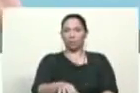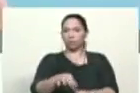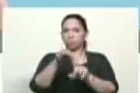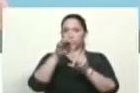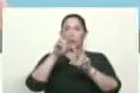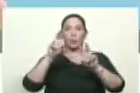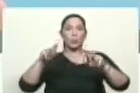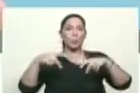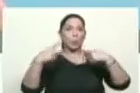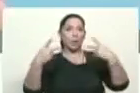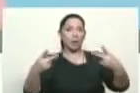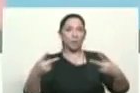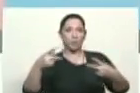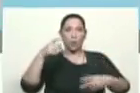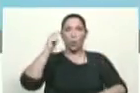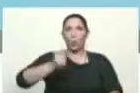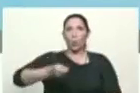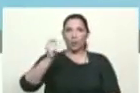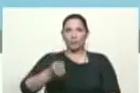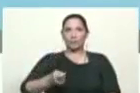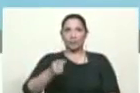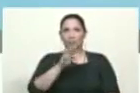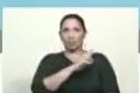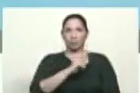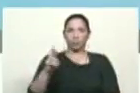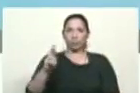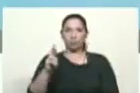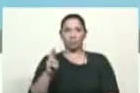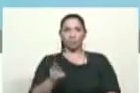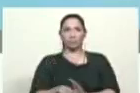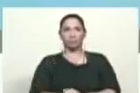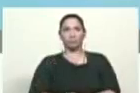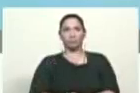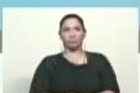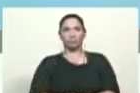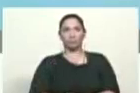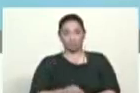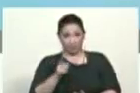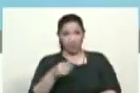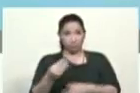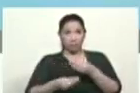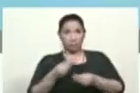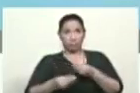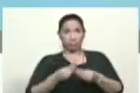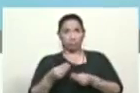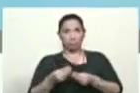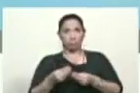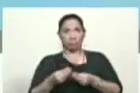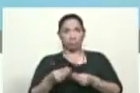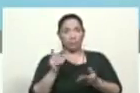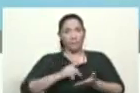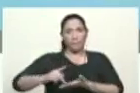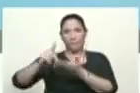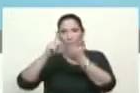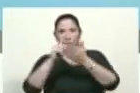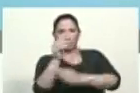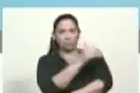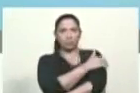la República, si ocurre en Venezuela, a los nuevos magistrados. Eso se instaló con participación de la